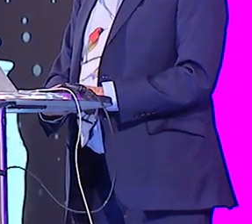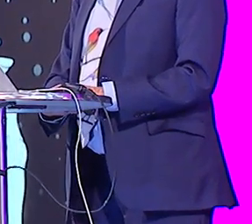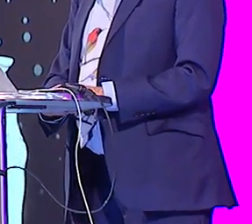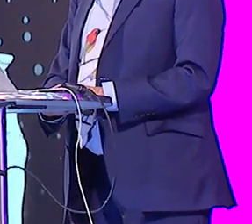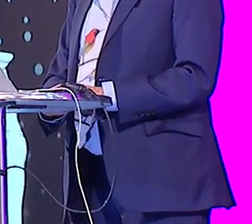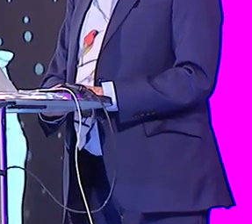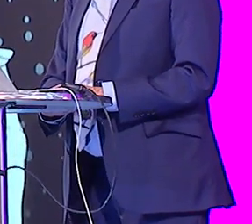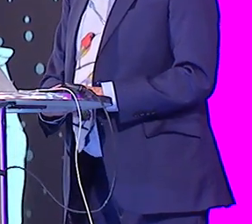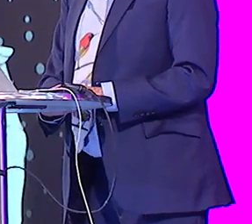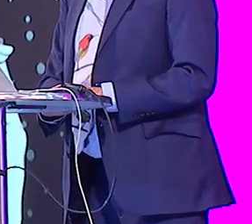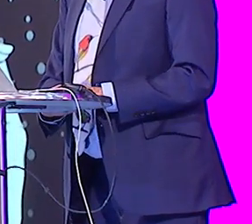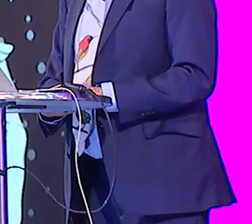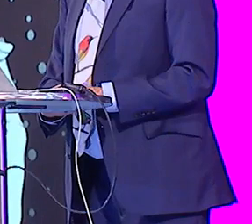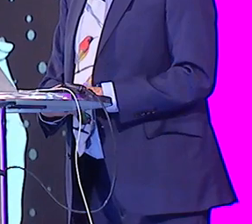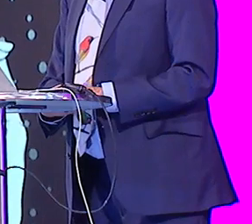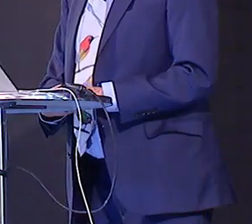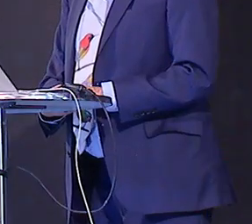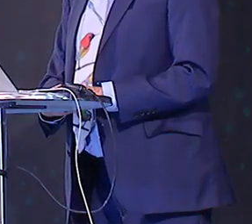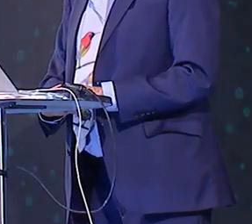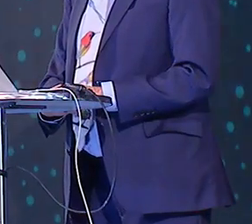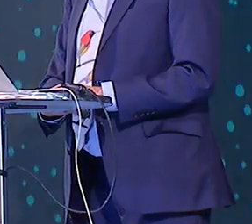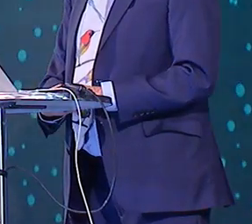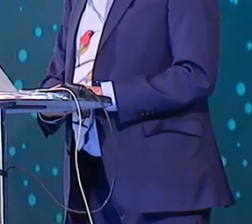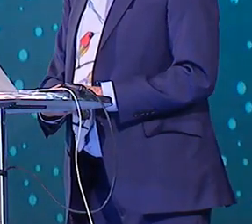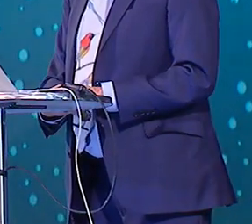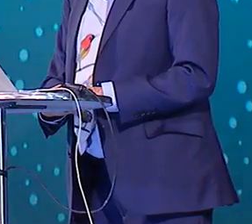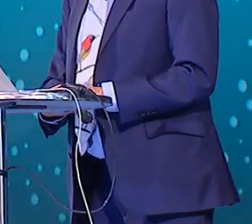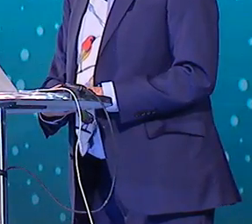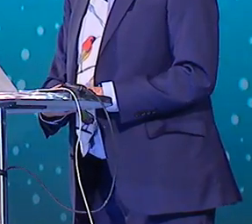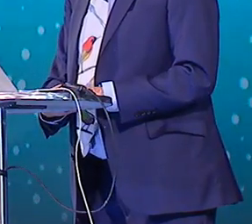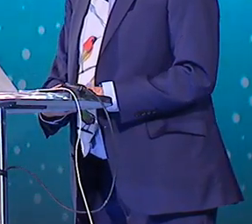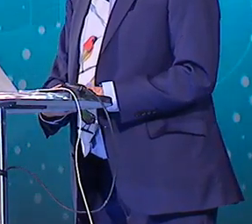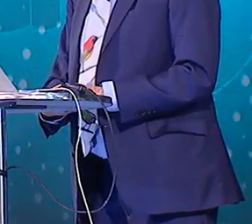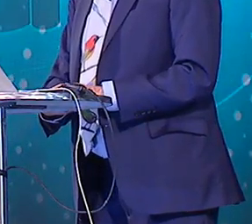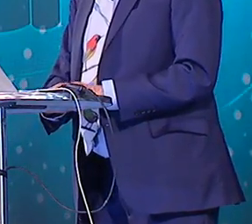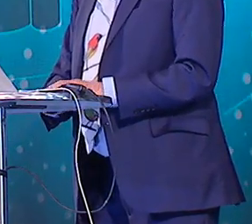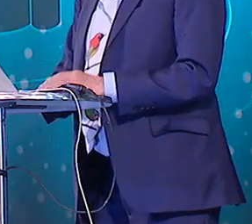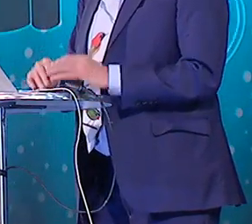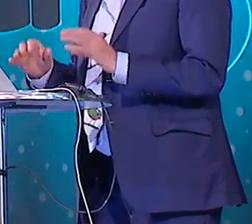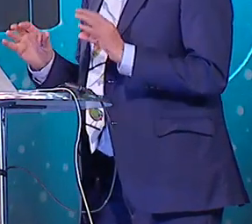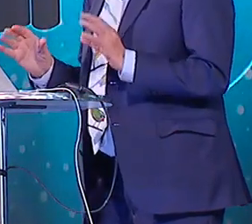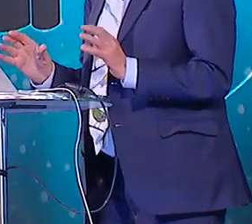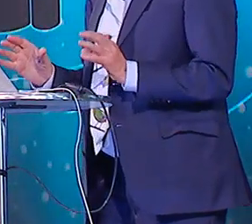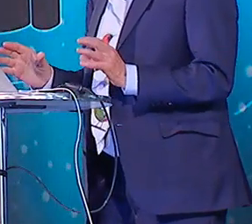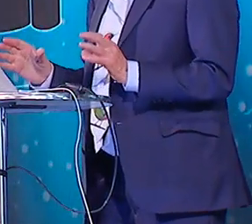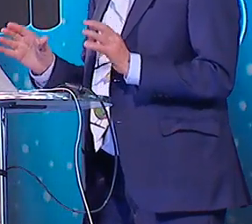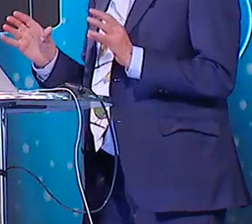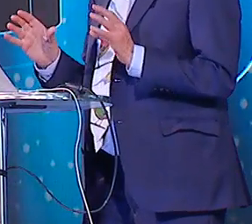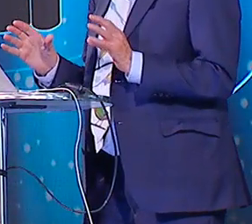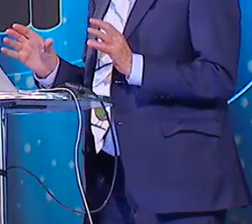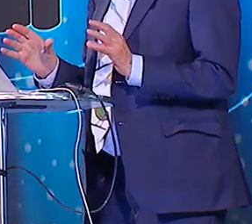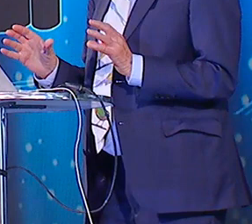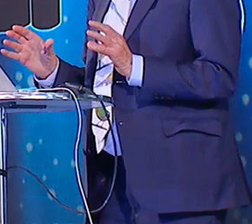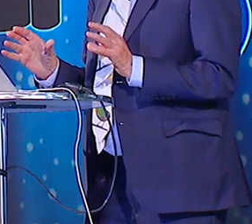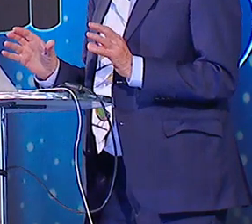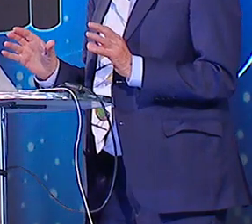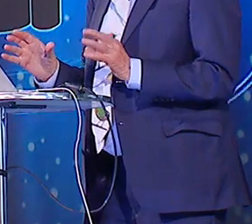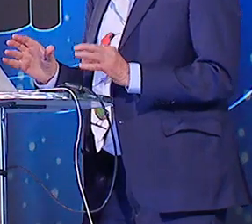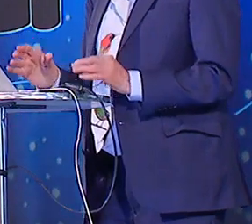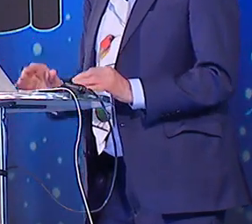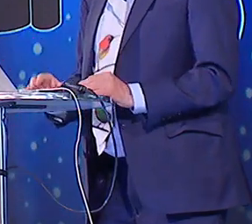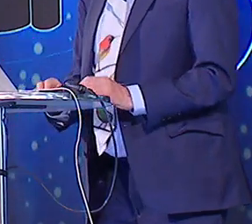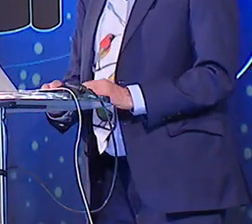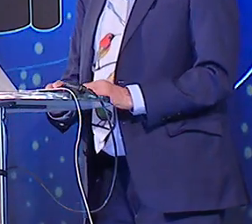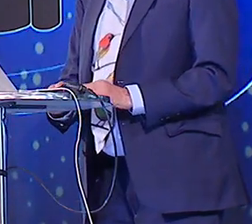persona muy gorda, un hombre muy gordo en el puente. ¿Vas a empujar al hombre gordo? La mayoría de las personas dicen no. Pero ¿cuál es la diferencia entre los